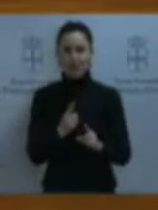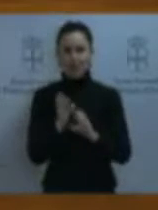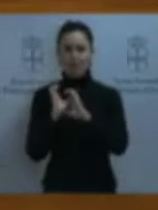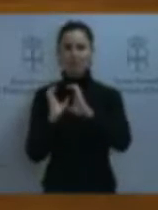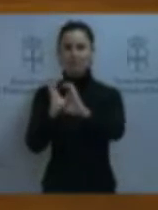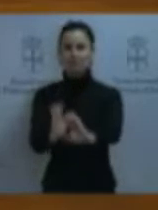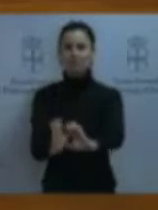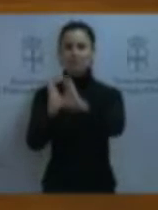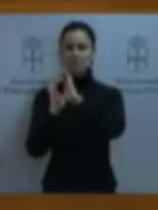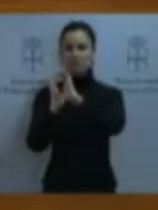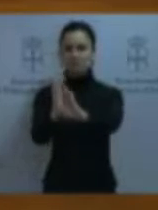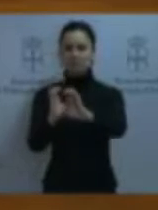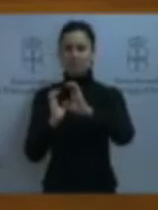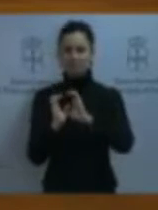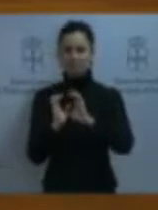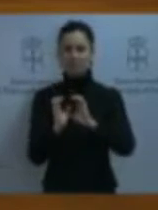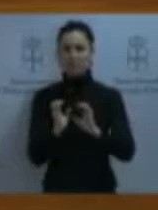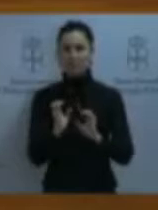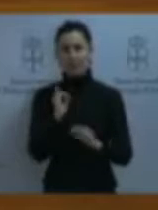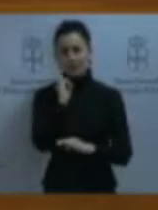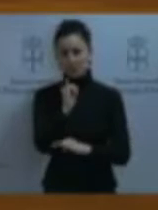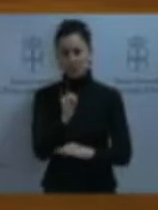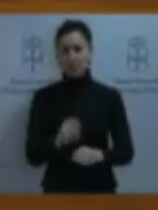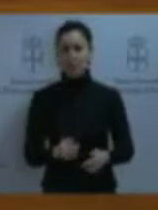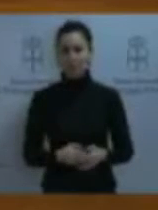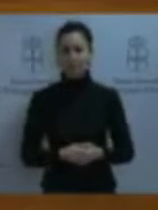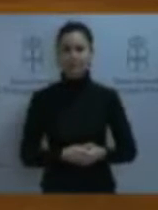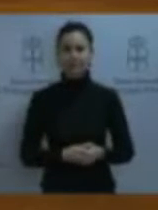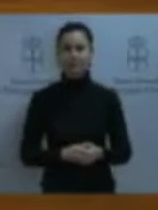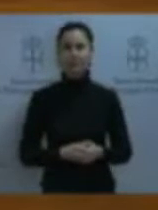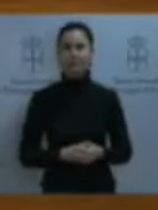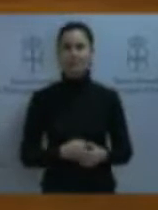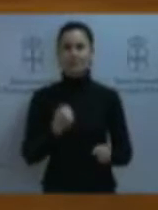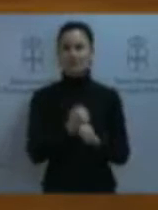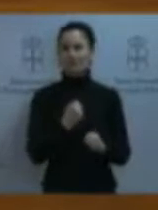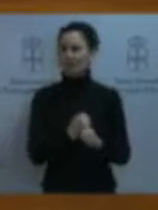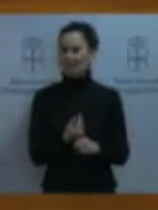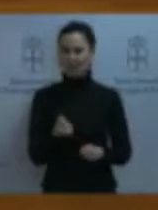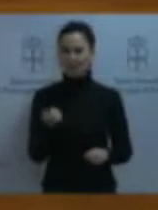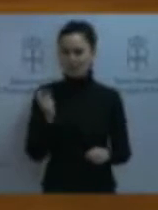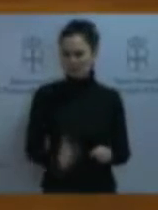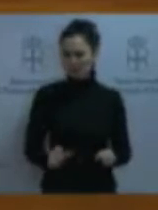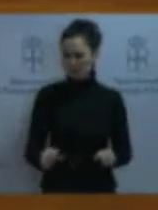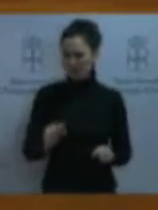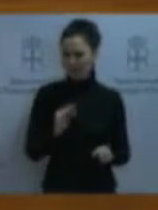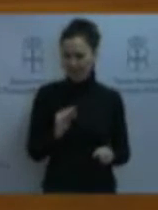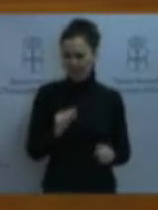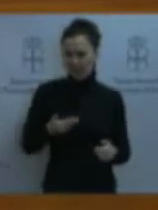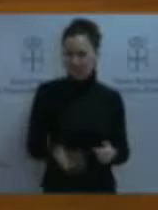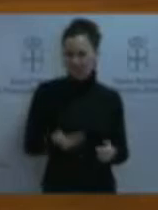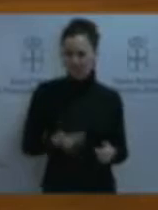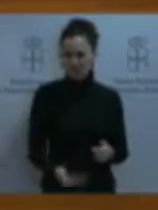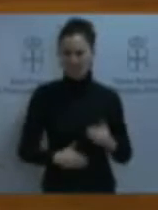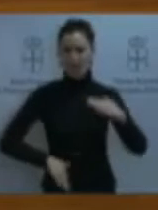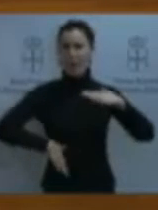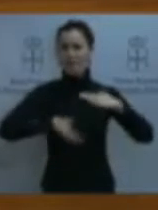instituto. Trabajadoras muy precarias, todas ellas mujeres, que cobraban un máximo, e insisto en el máximo porque era el